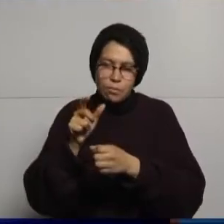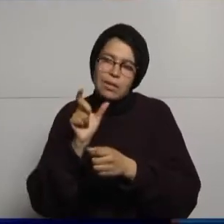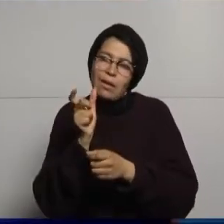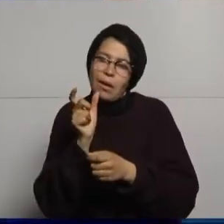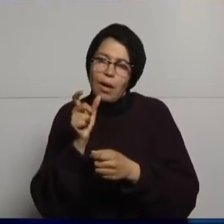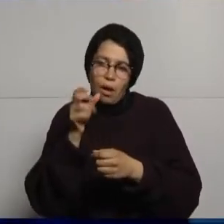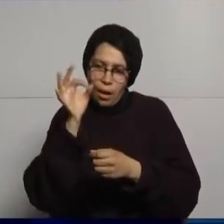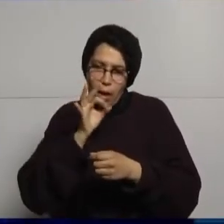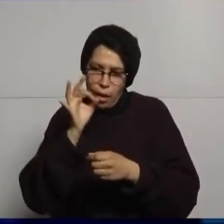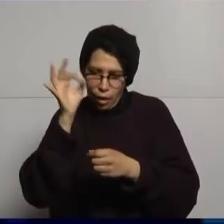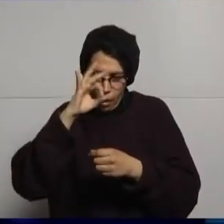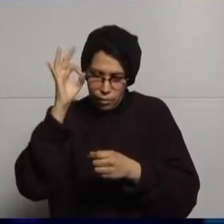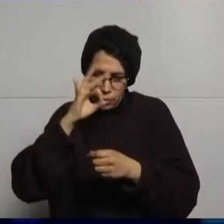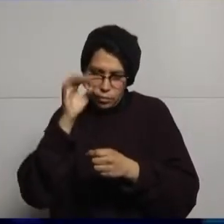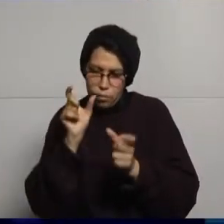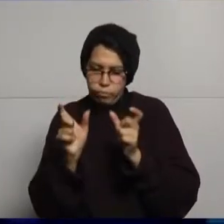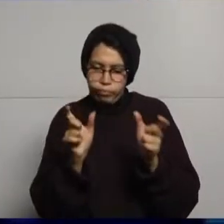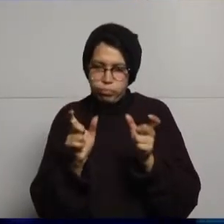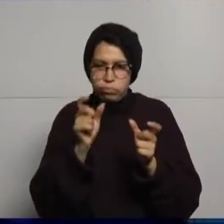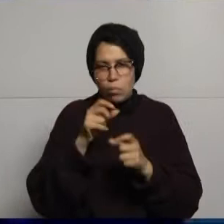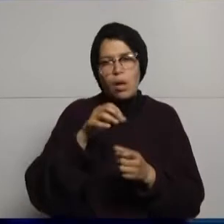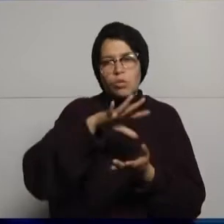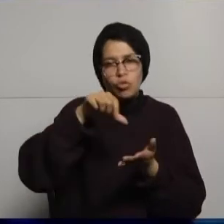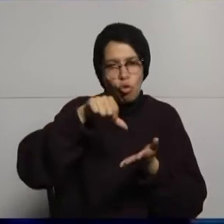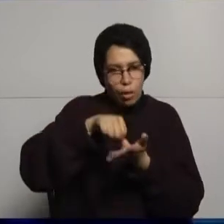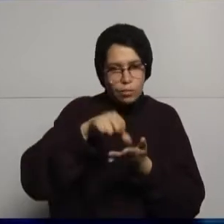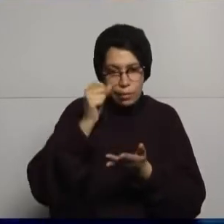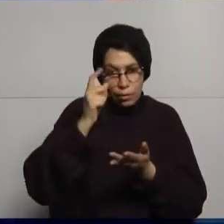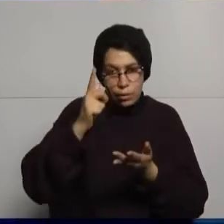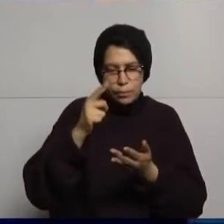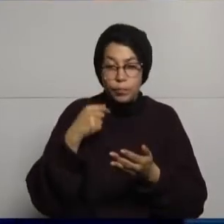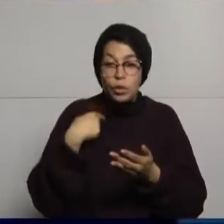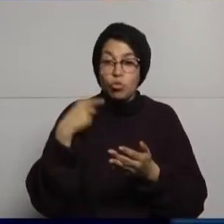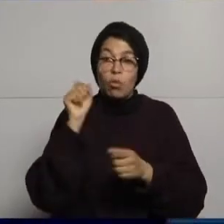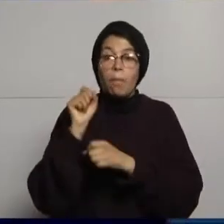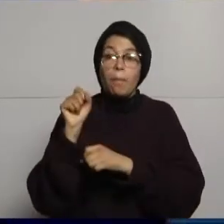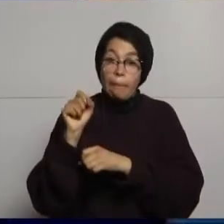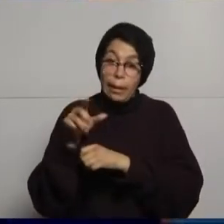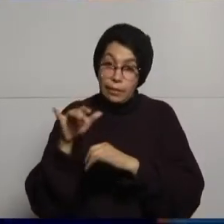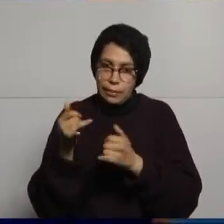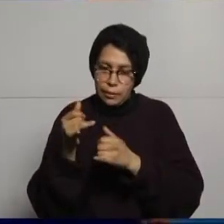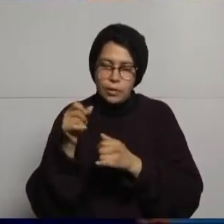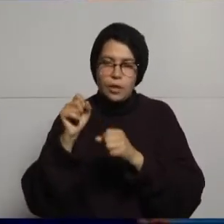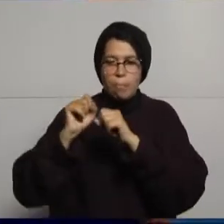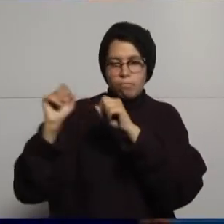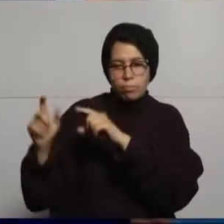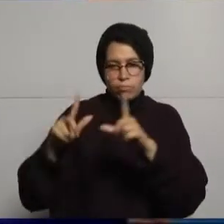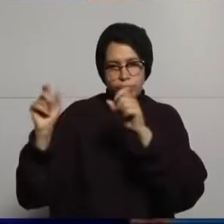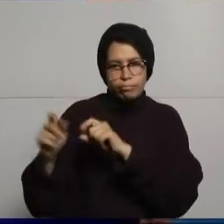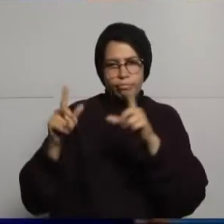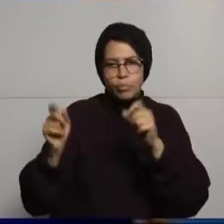inteligentes? Yo digo, en una presentación incluso, Celiana, que te mandé, al final digo, yo